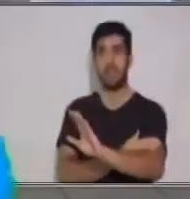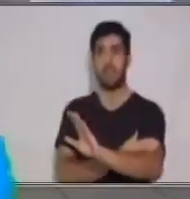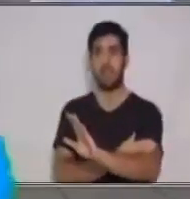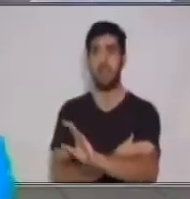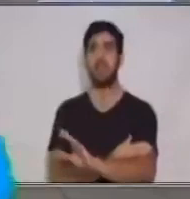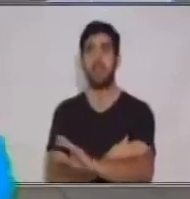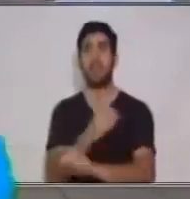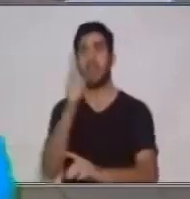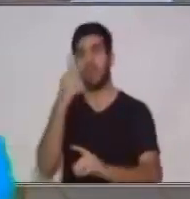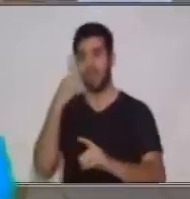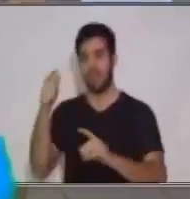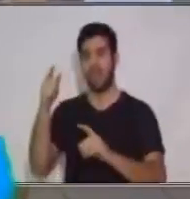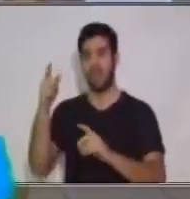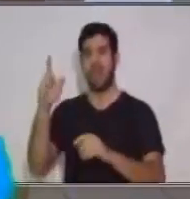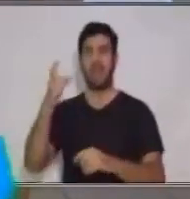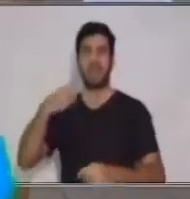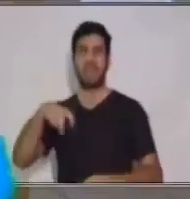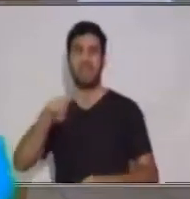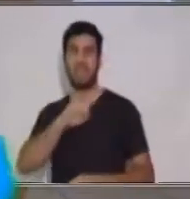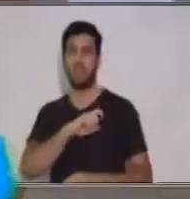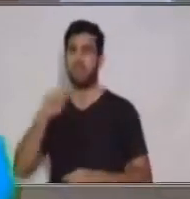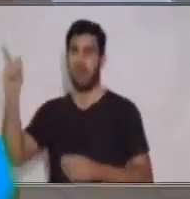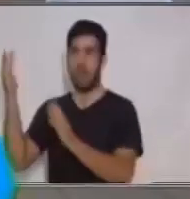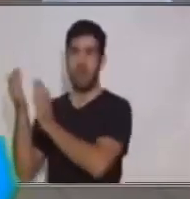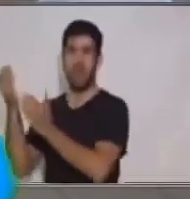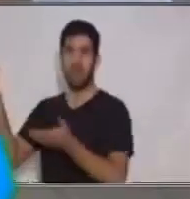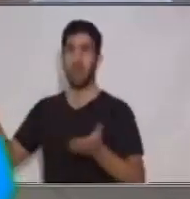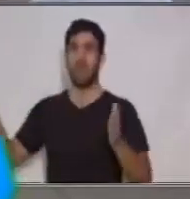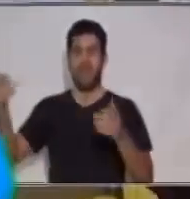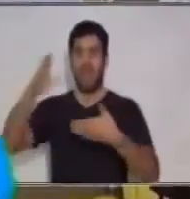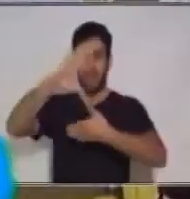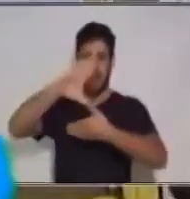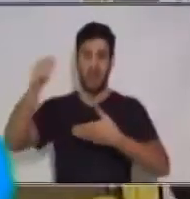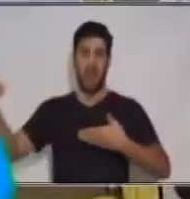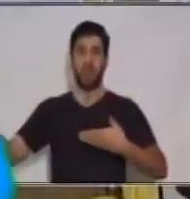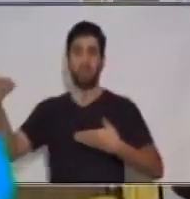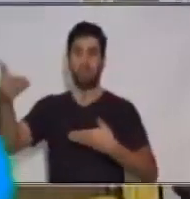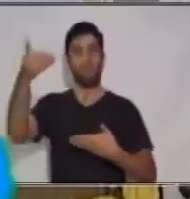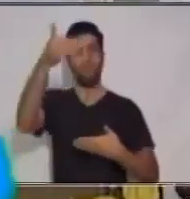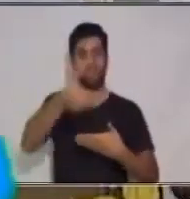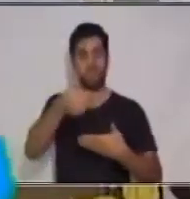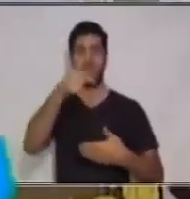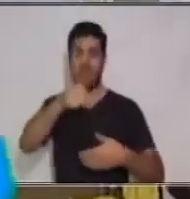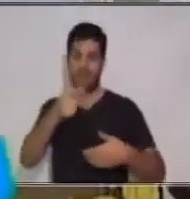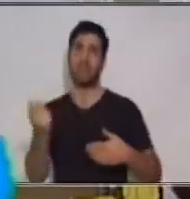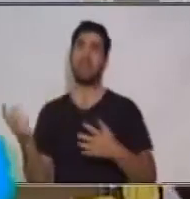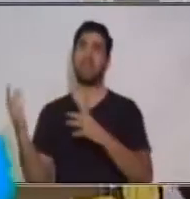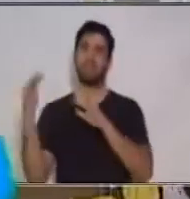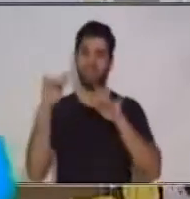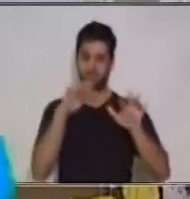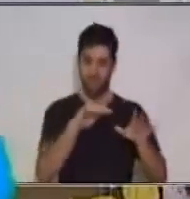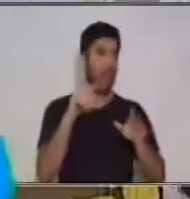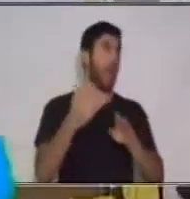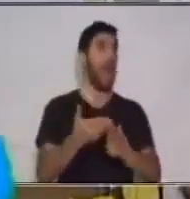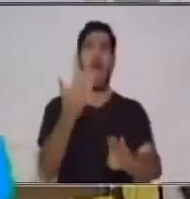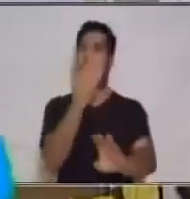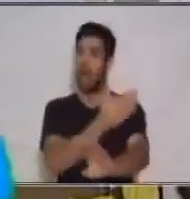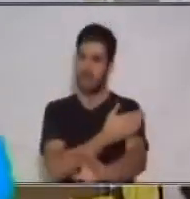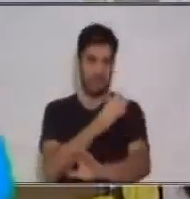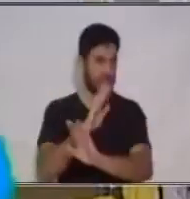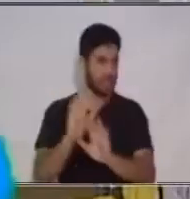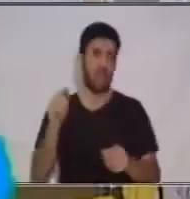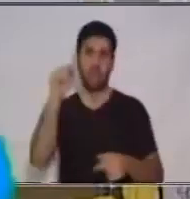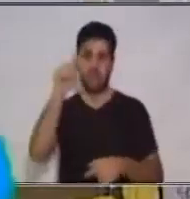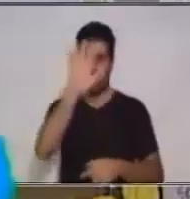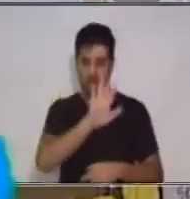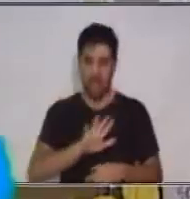del continente, ¿sí? Todo lo que está antes de la conquista, todas esas recopilaciones de textos o recopilaciones